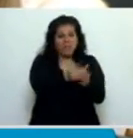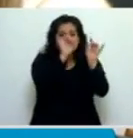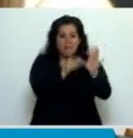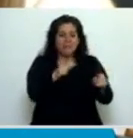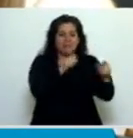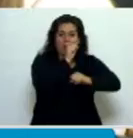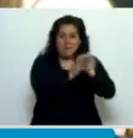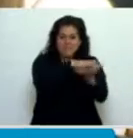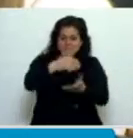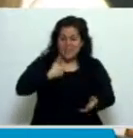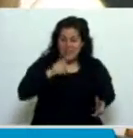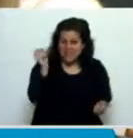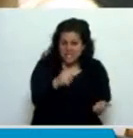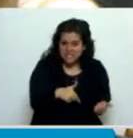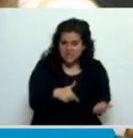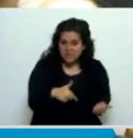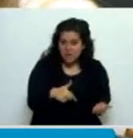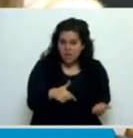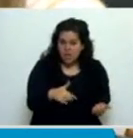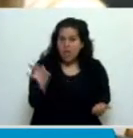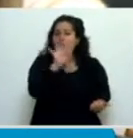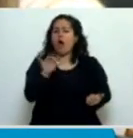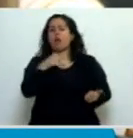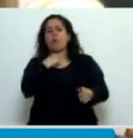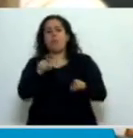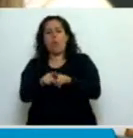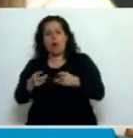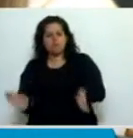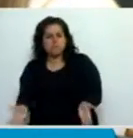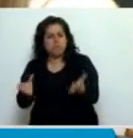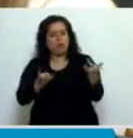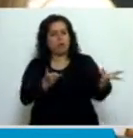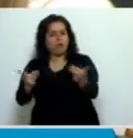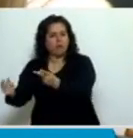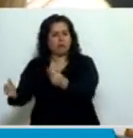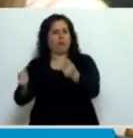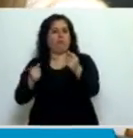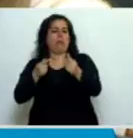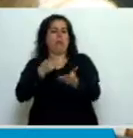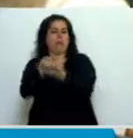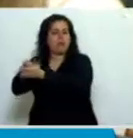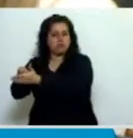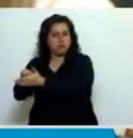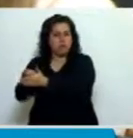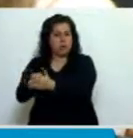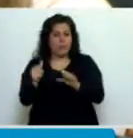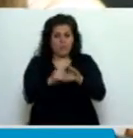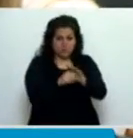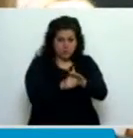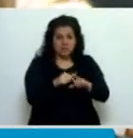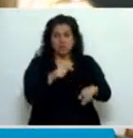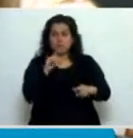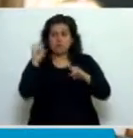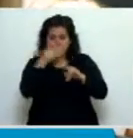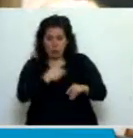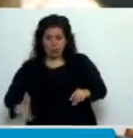argentinas? ¿Queremos promover el consumo, la inversión? ¿Queremos un fondo que financie al gobierno